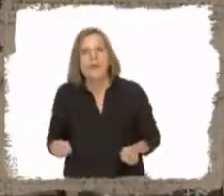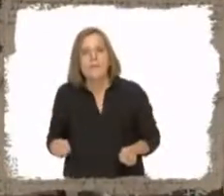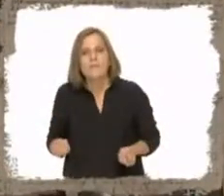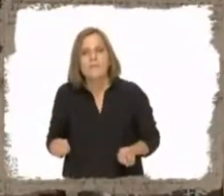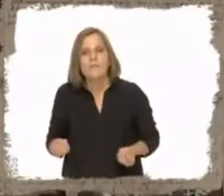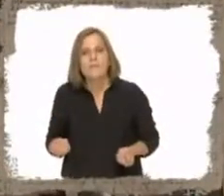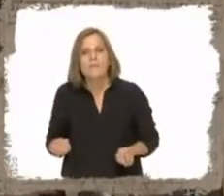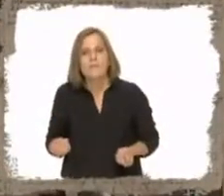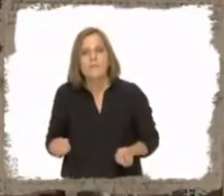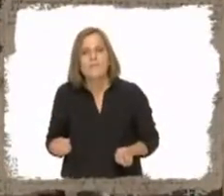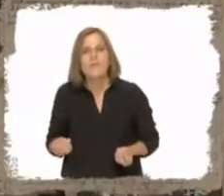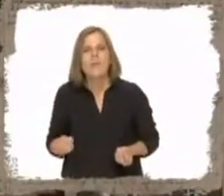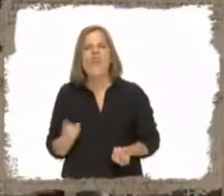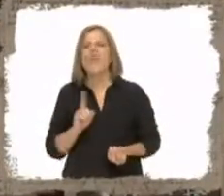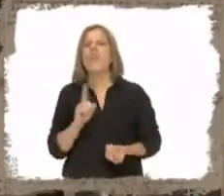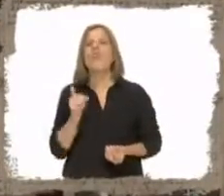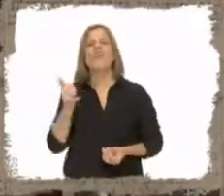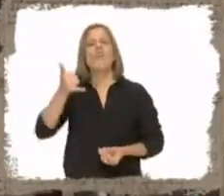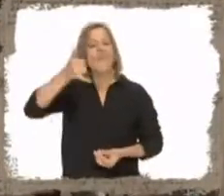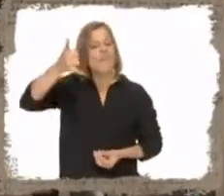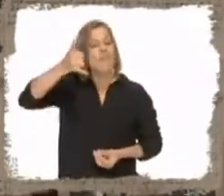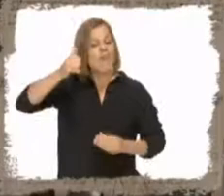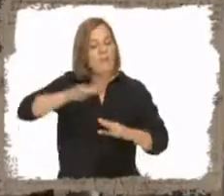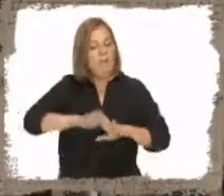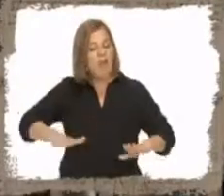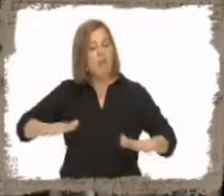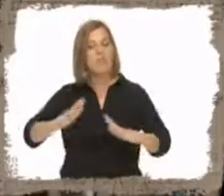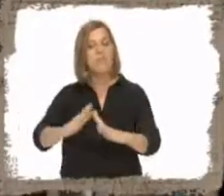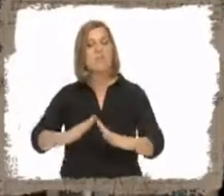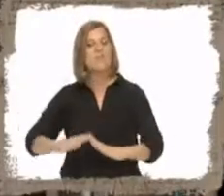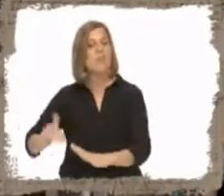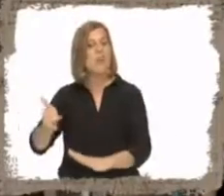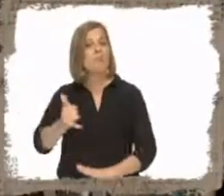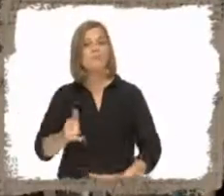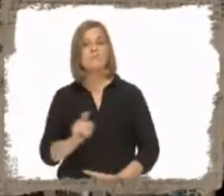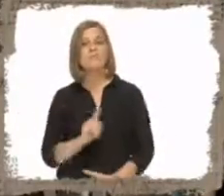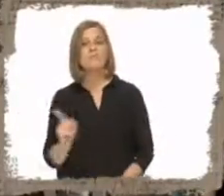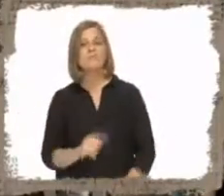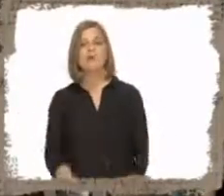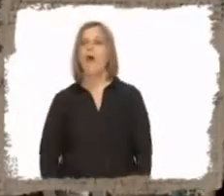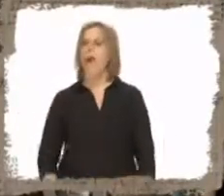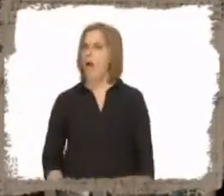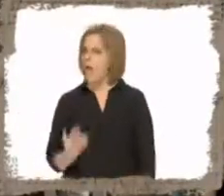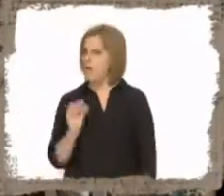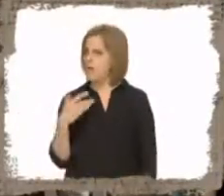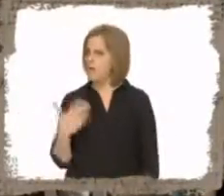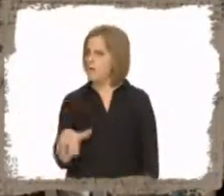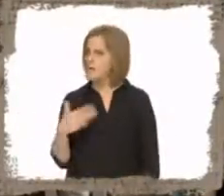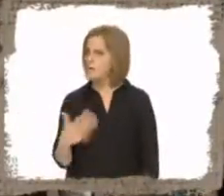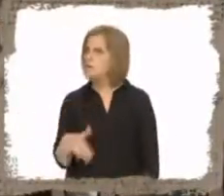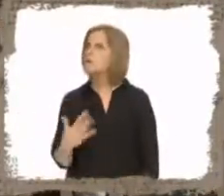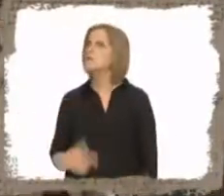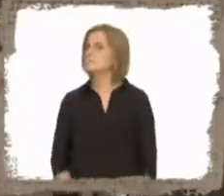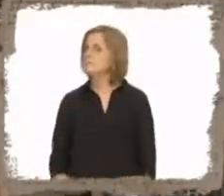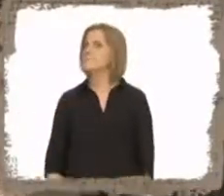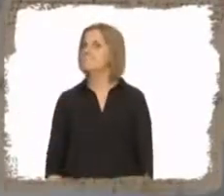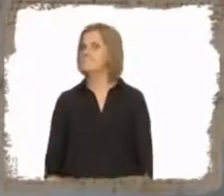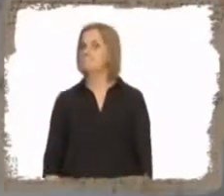¿O qué? O no filmar los techos de las casas. Te costó, ¿eh?